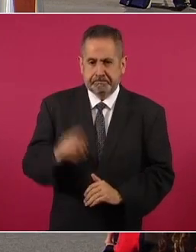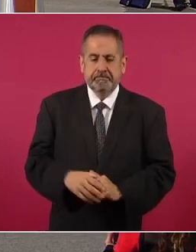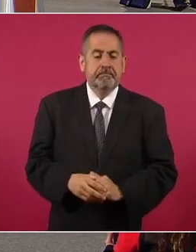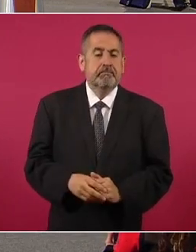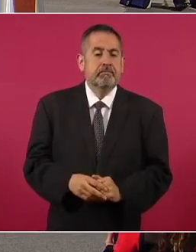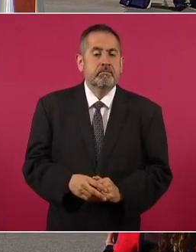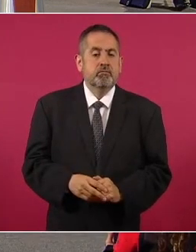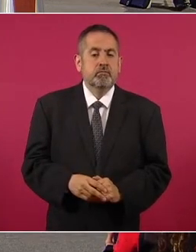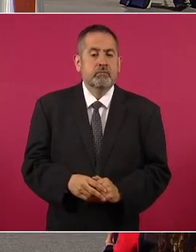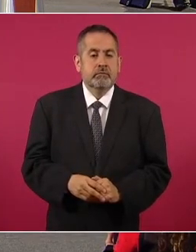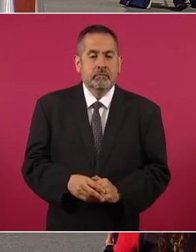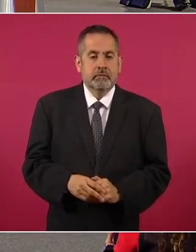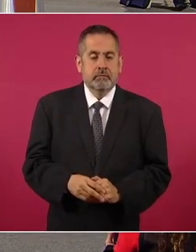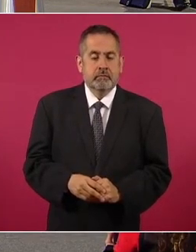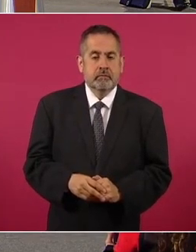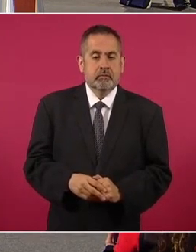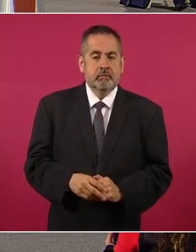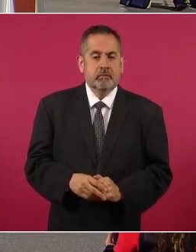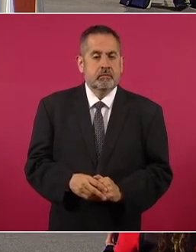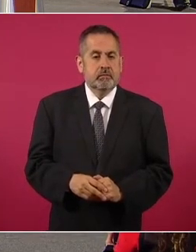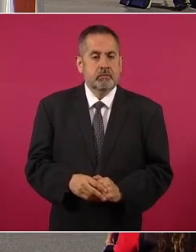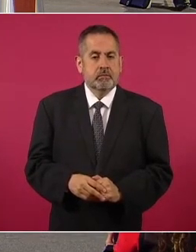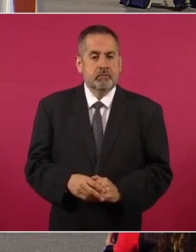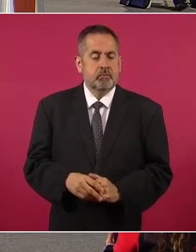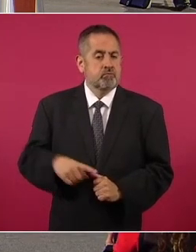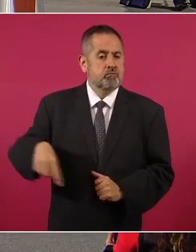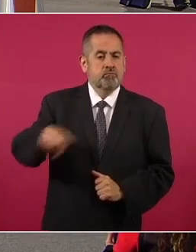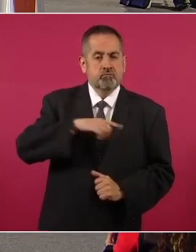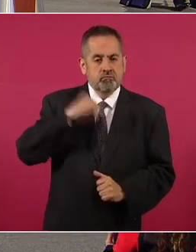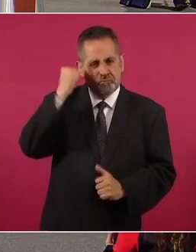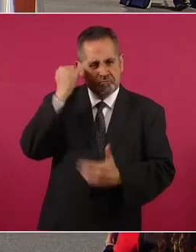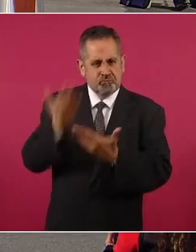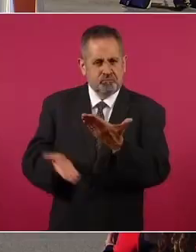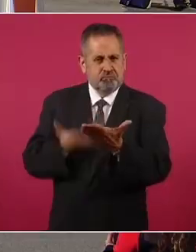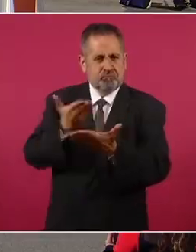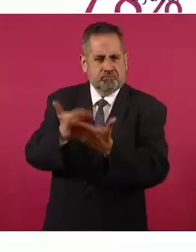Postura ante propuesta de la iniciativa del Ejecutivo Federal.